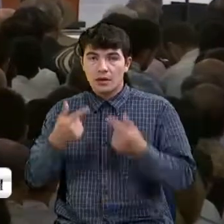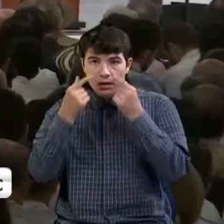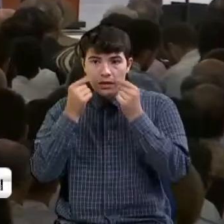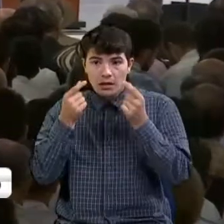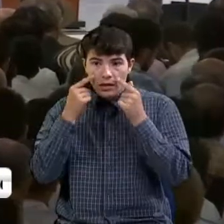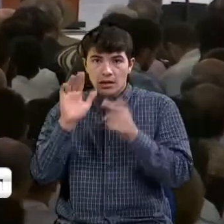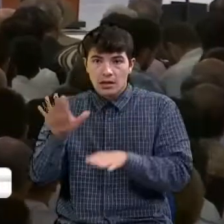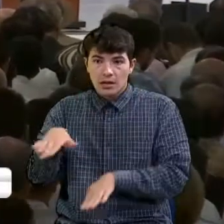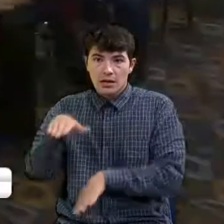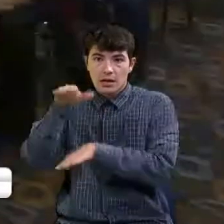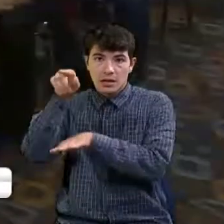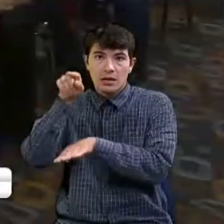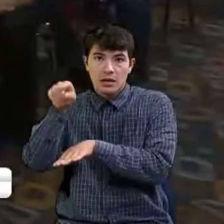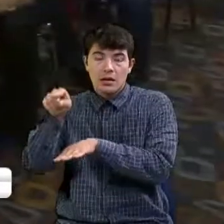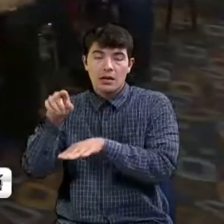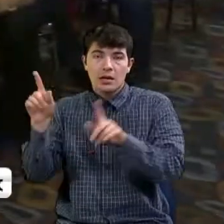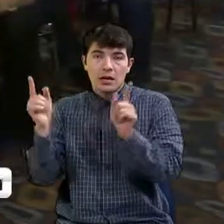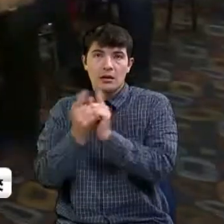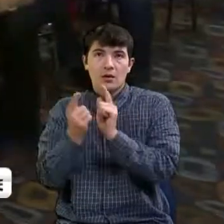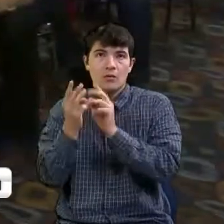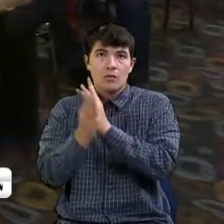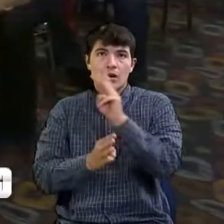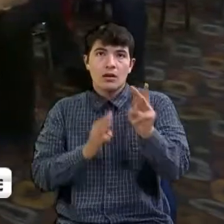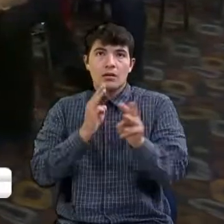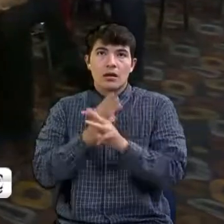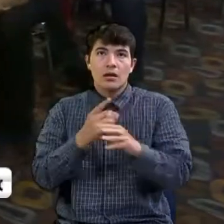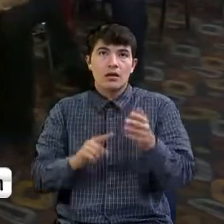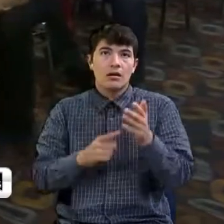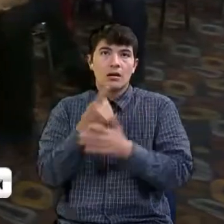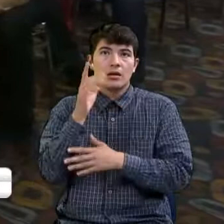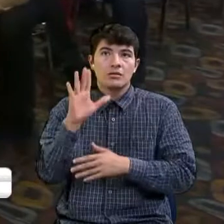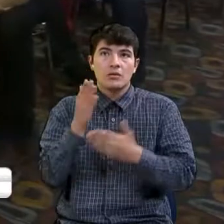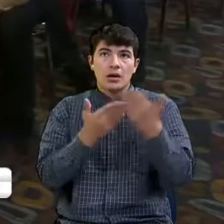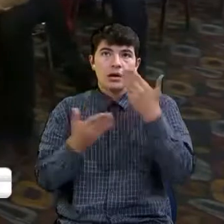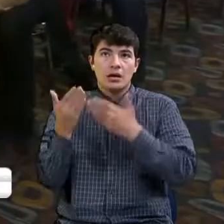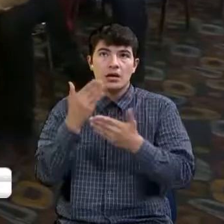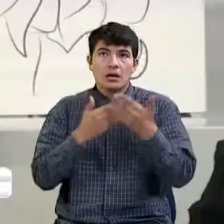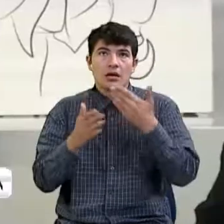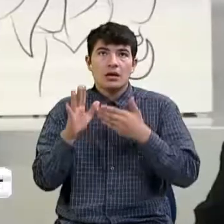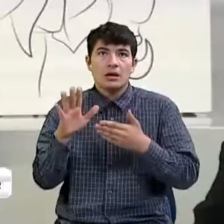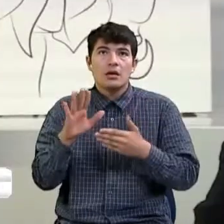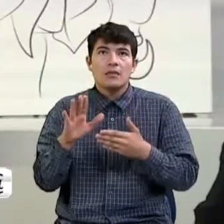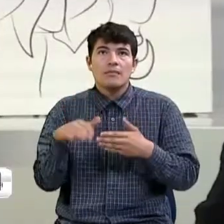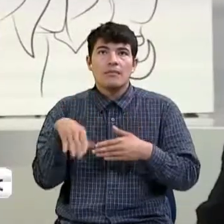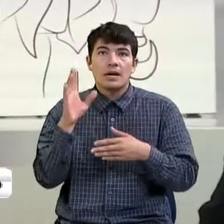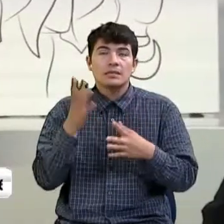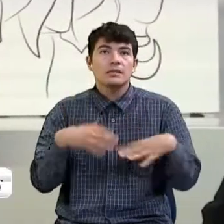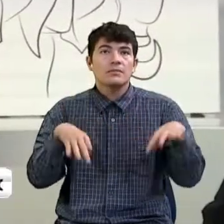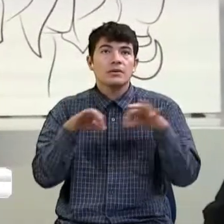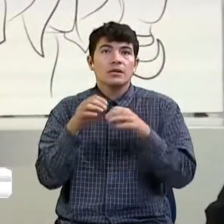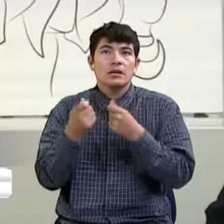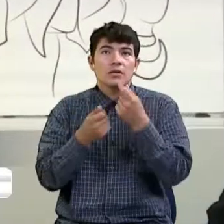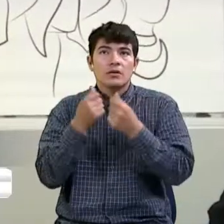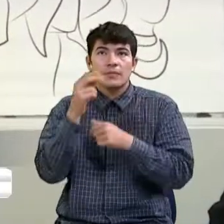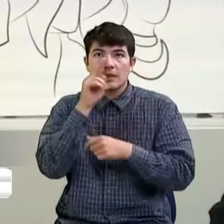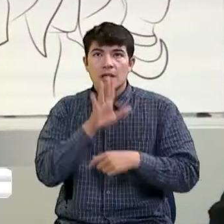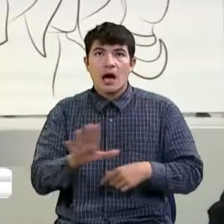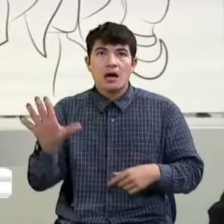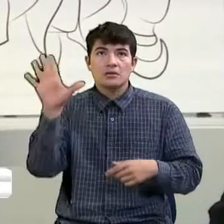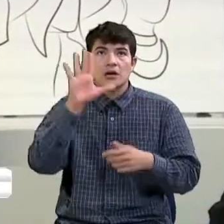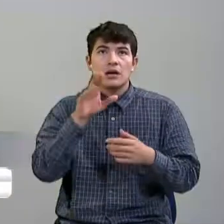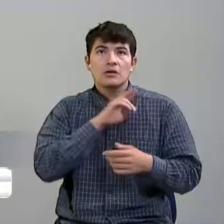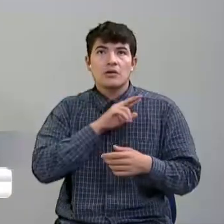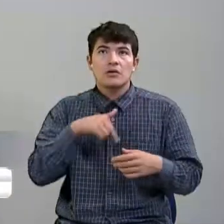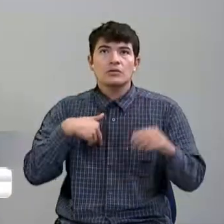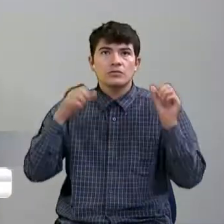anfitrión de este encuentro mundial se dio inicio al primer foro donde se analiza la situación actual de uno de los productos banderas de la economía nacional podemos